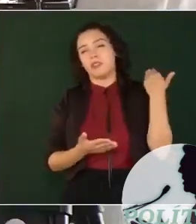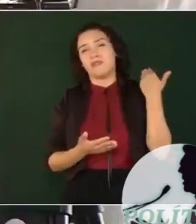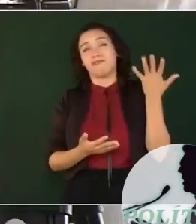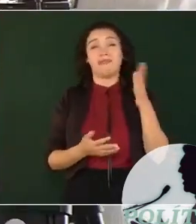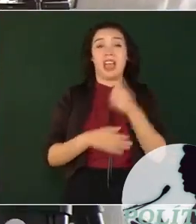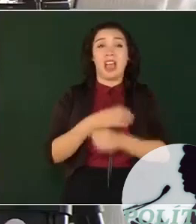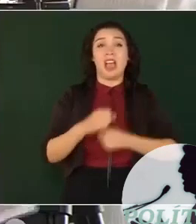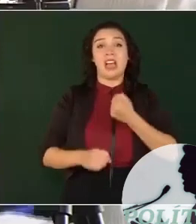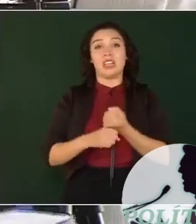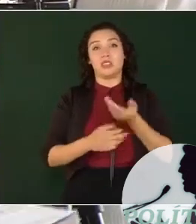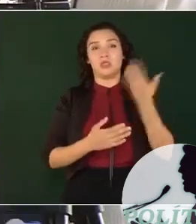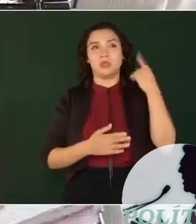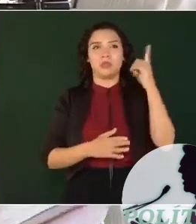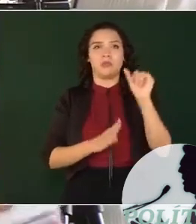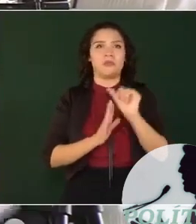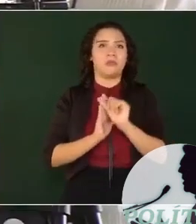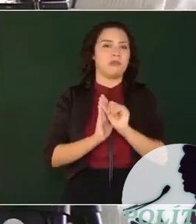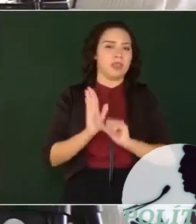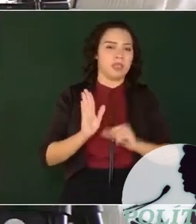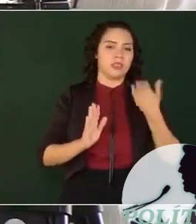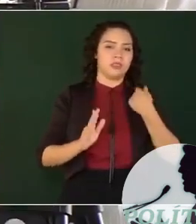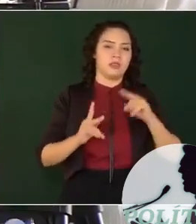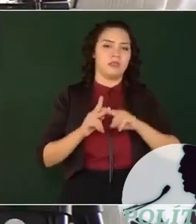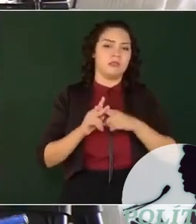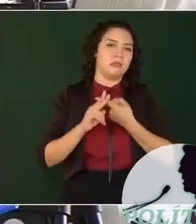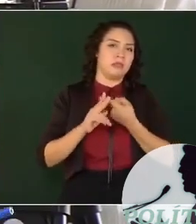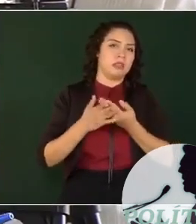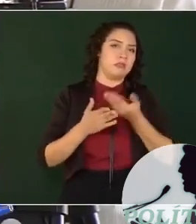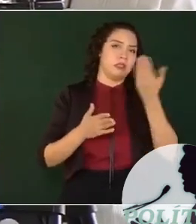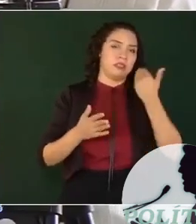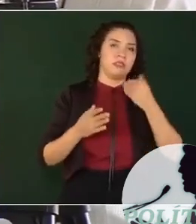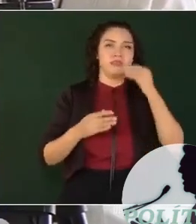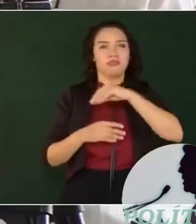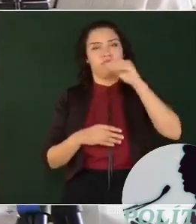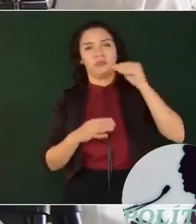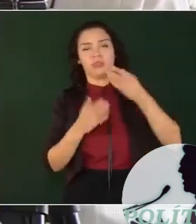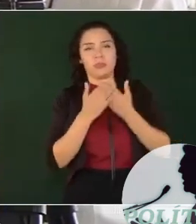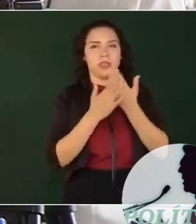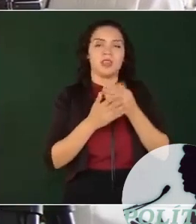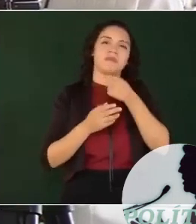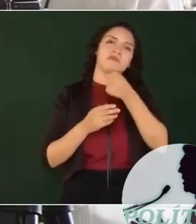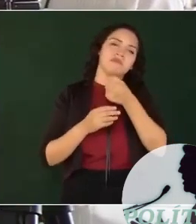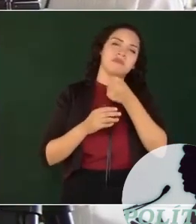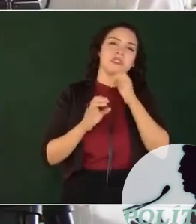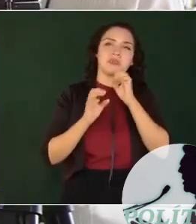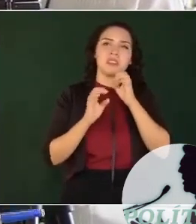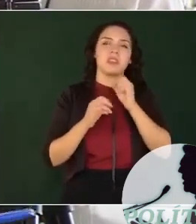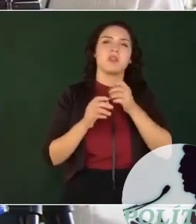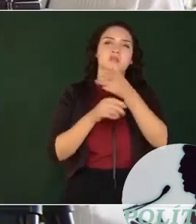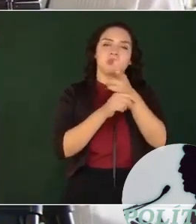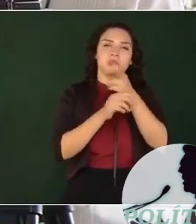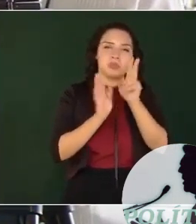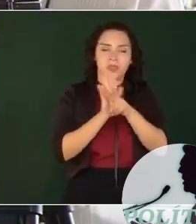pues un mes prácticamente, un poquito más, no tuve la oportunidad de preguntar, mas sin